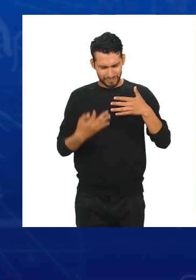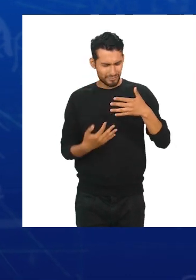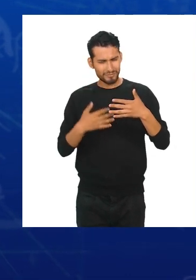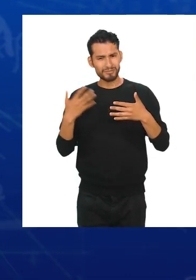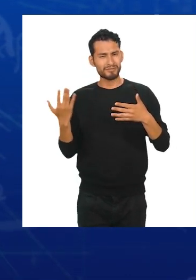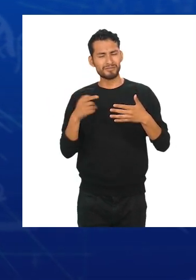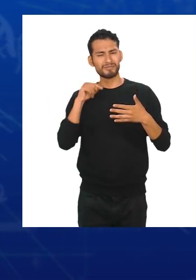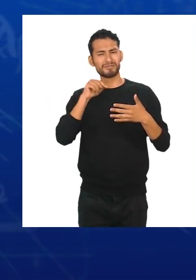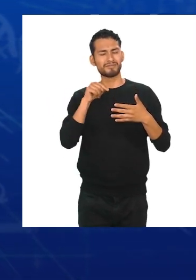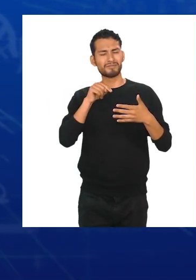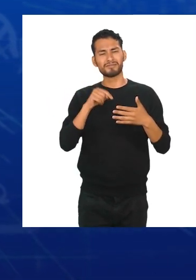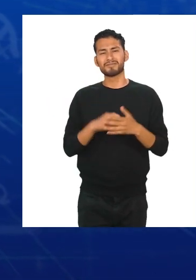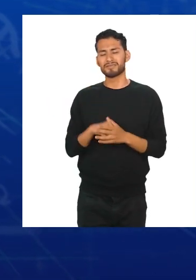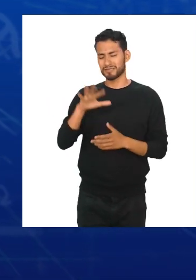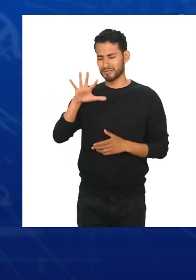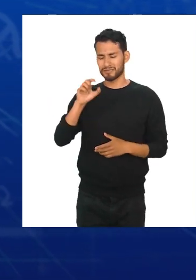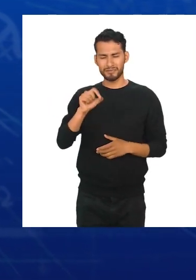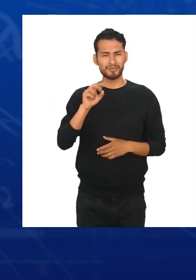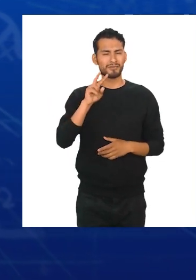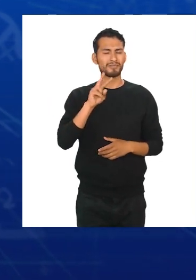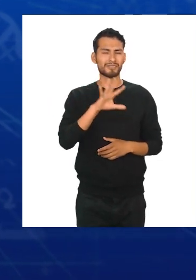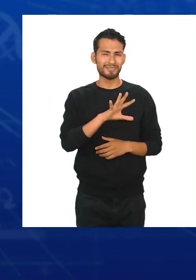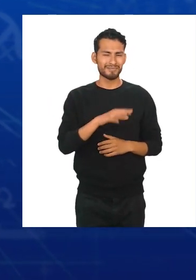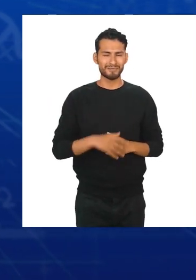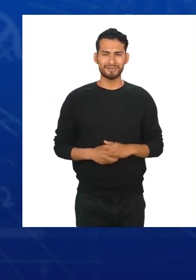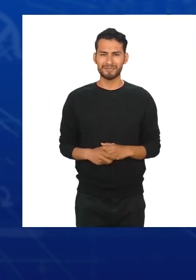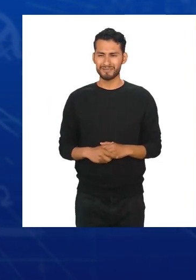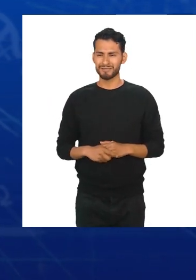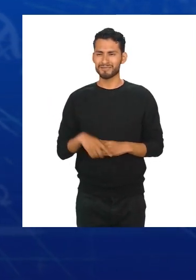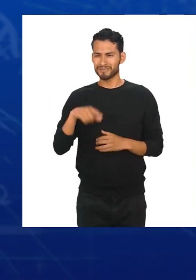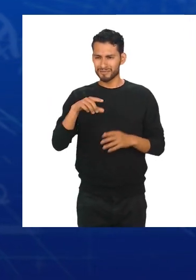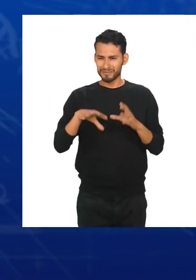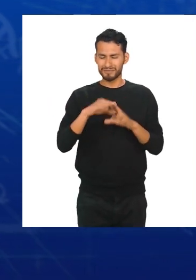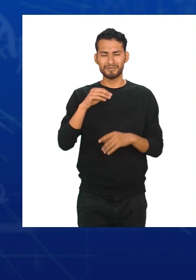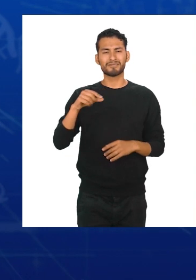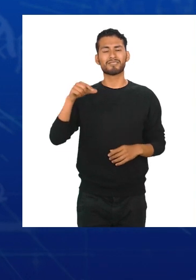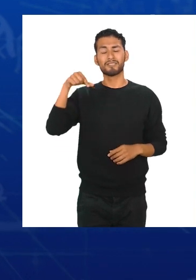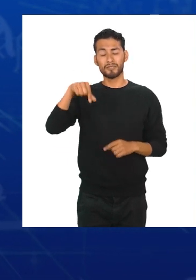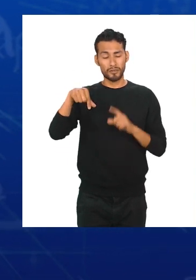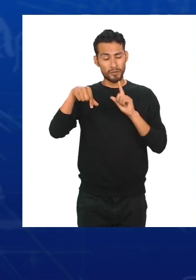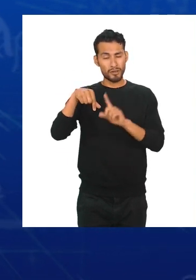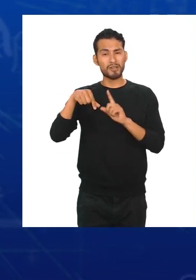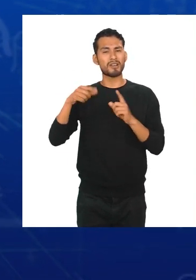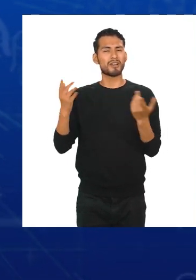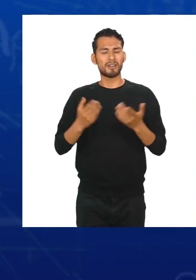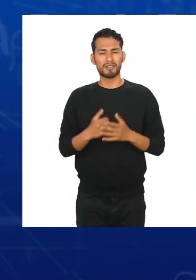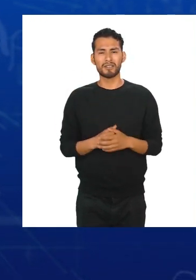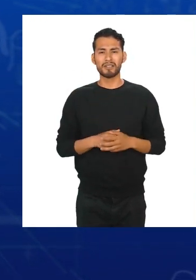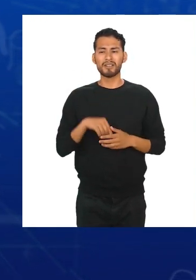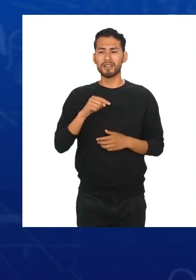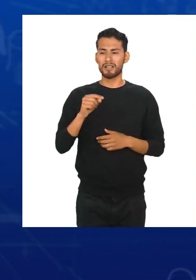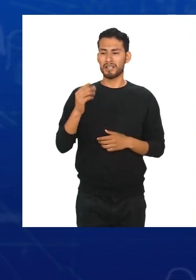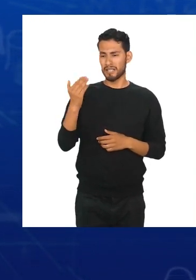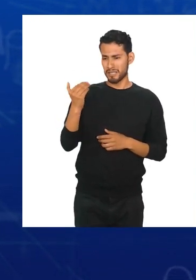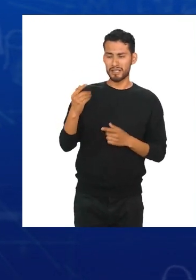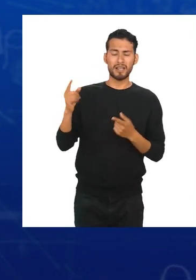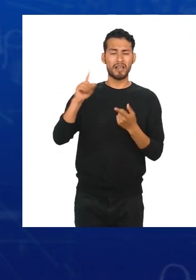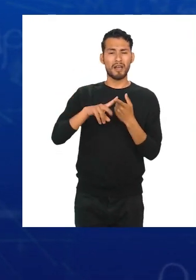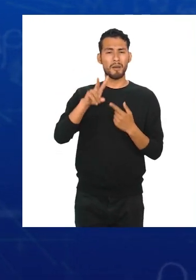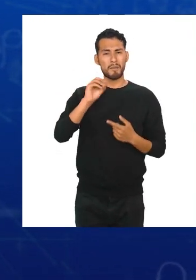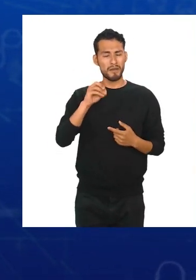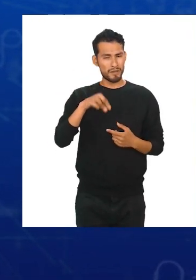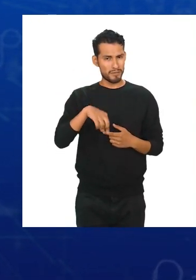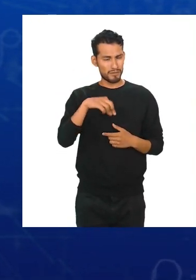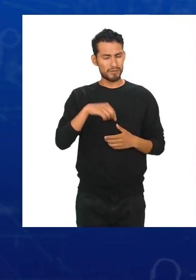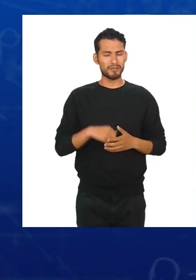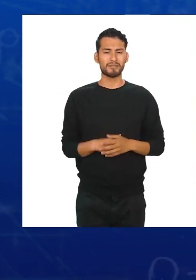acumuladas el intervalo que contiene a 5,25. Del cuartil 1 es el intervalo que va de 15 a